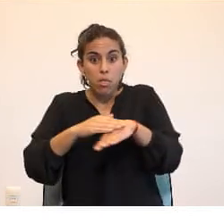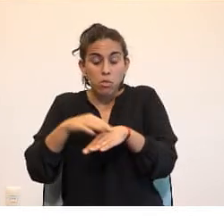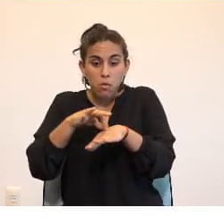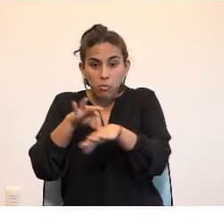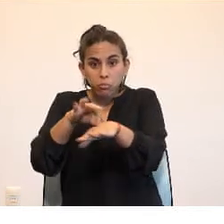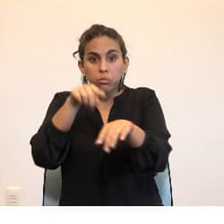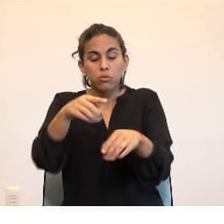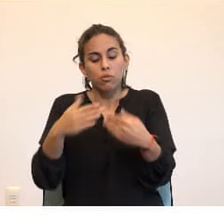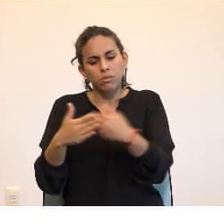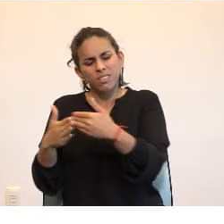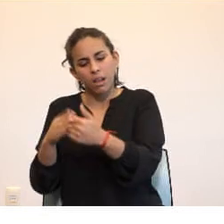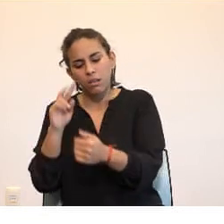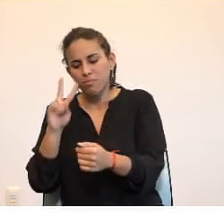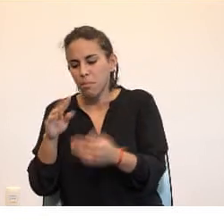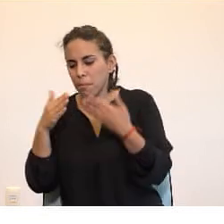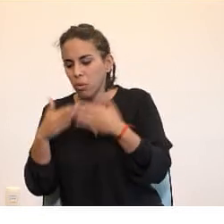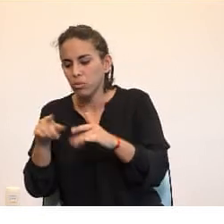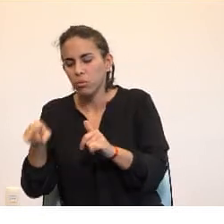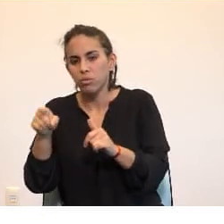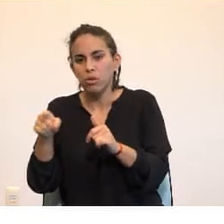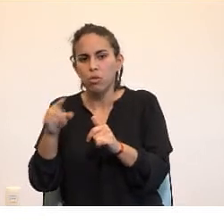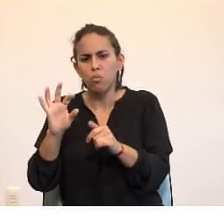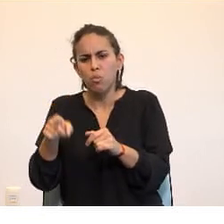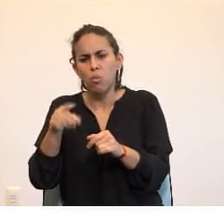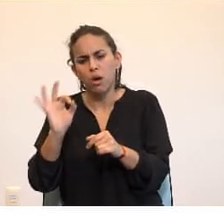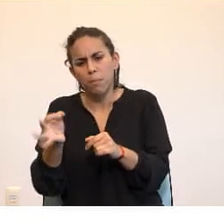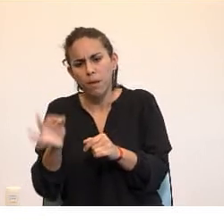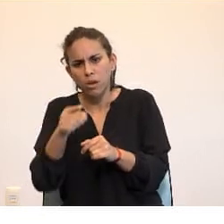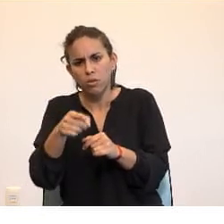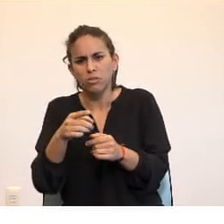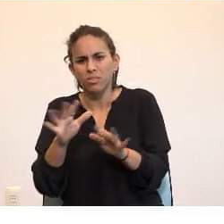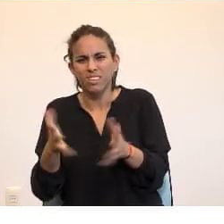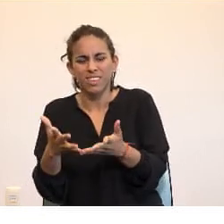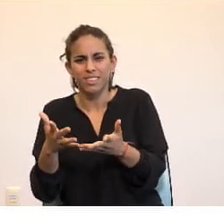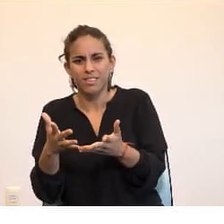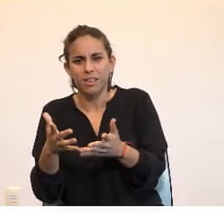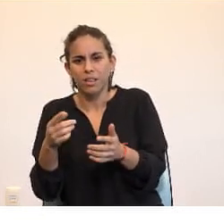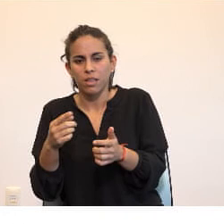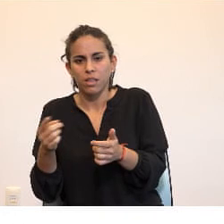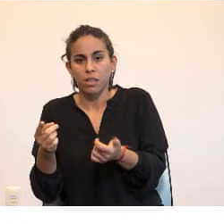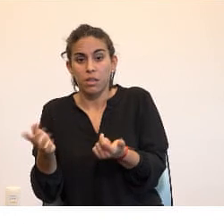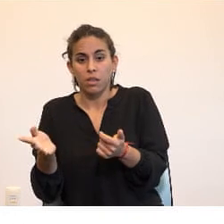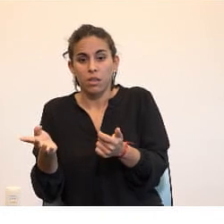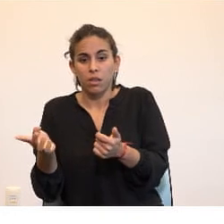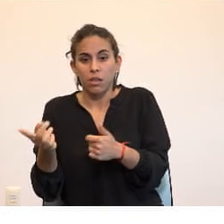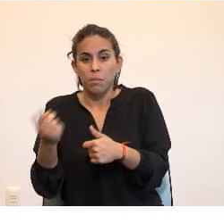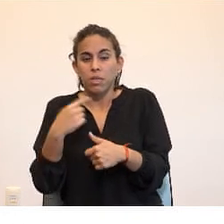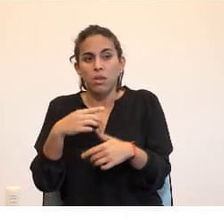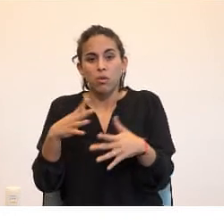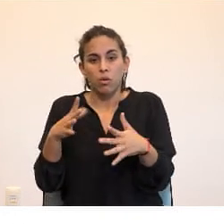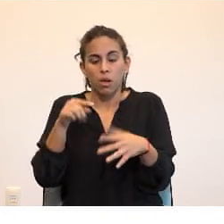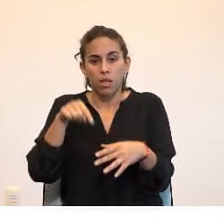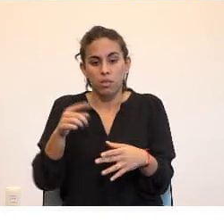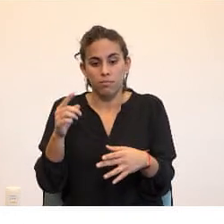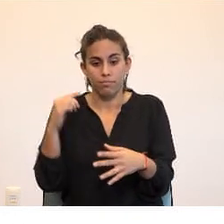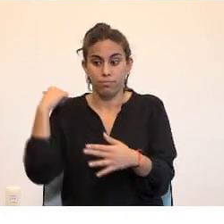acerco a él y le pregunto, Jaime, para tu hermano, ¿qué era una crónica o un reportaje? Él me dijo algo que desde ese día hasta ahora se ha